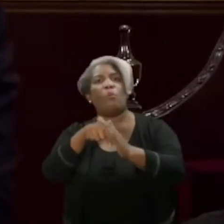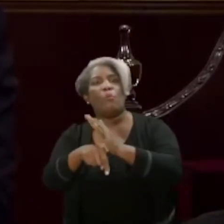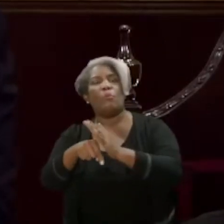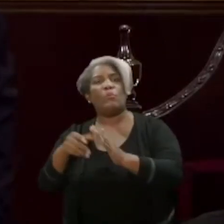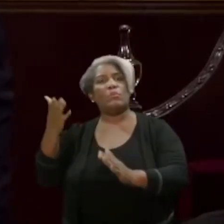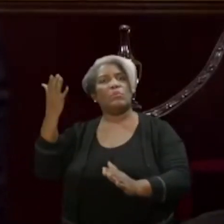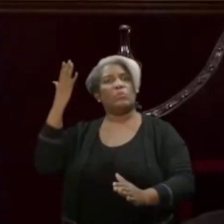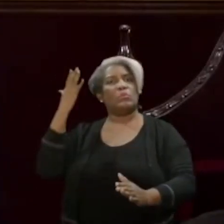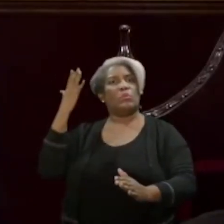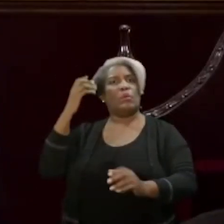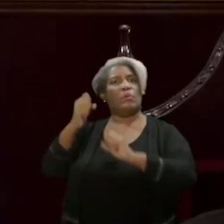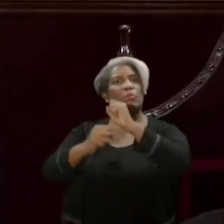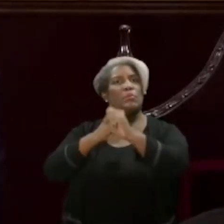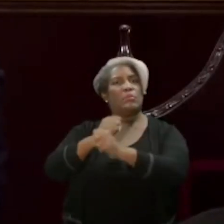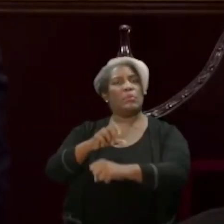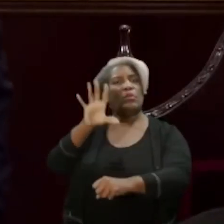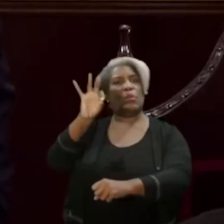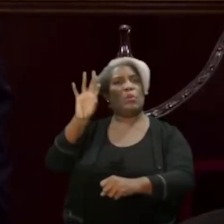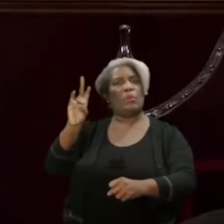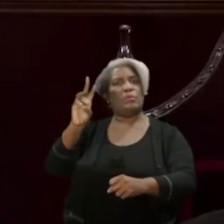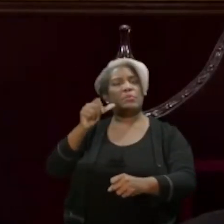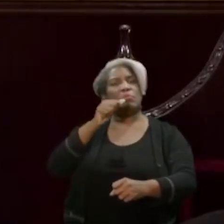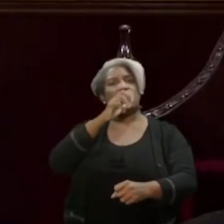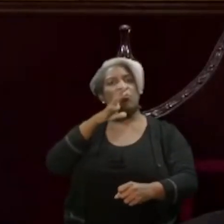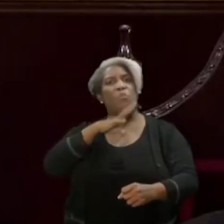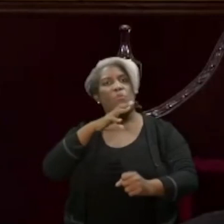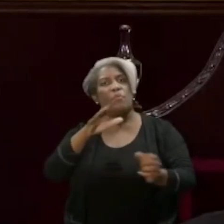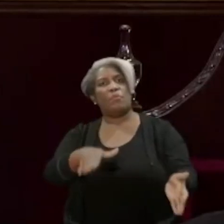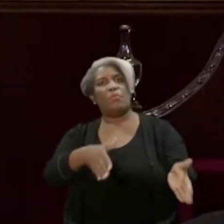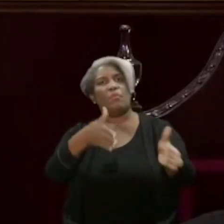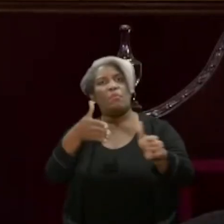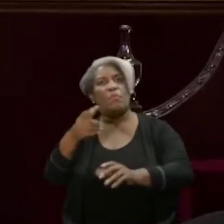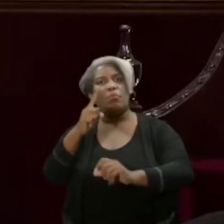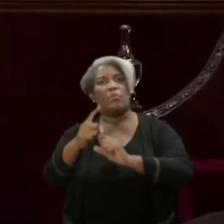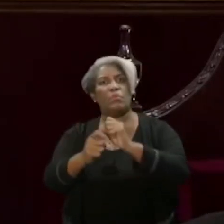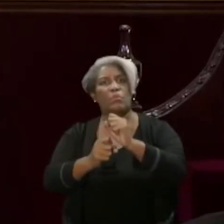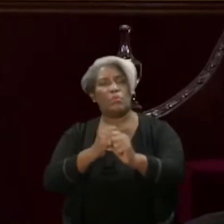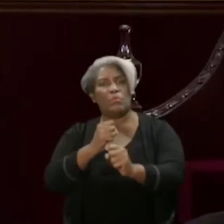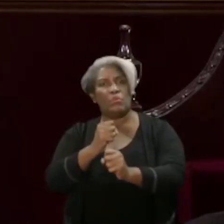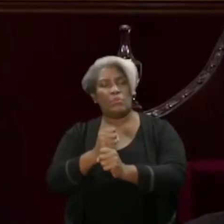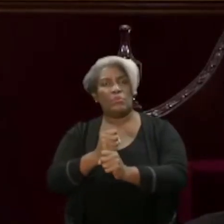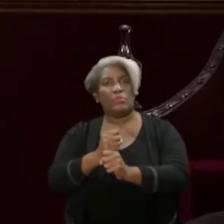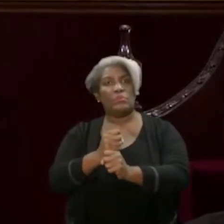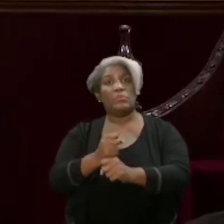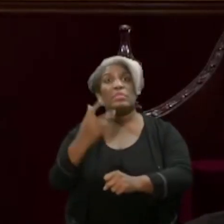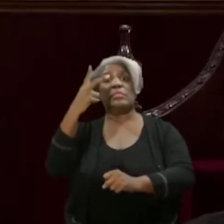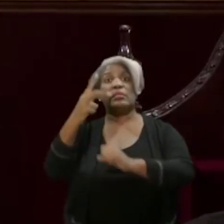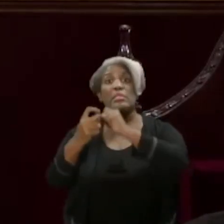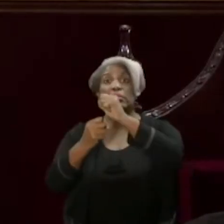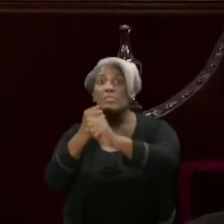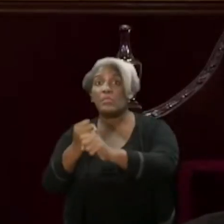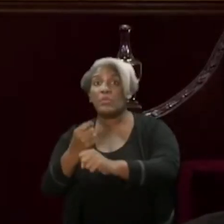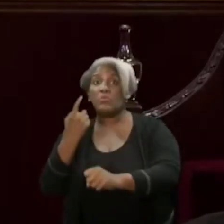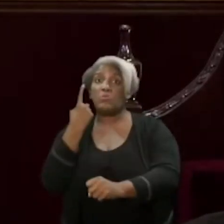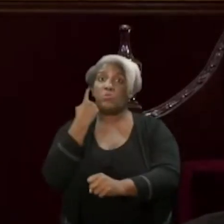gestión era de 96. Y en los últimos 3 años ha bajado a 75, para una